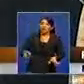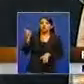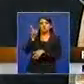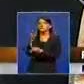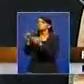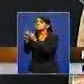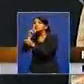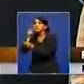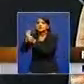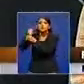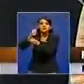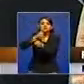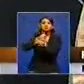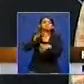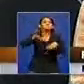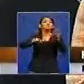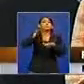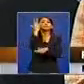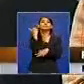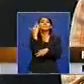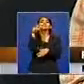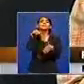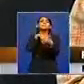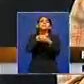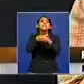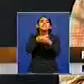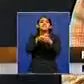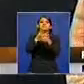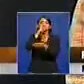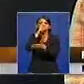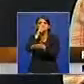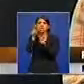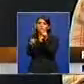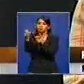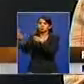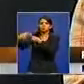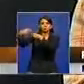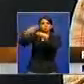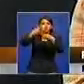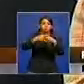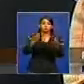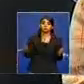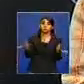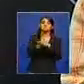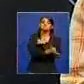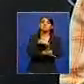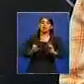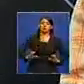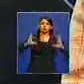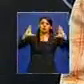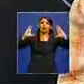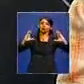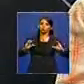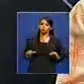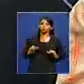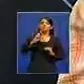creemos que se va a generar alrededor de 15 mil plazas de trabajo. Le va a ahorrar al país alrededor de 300